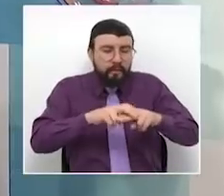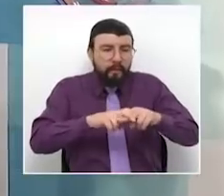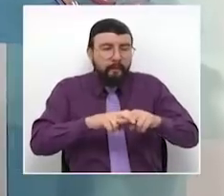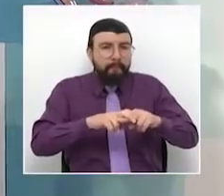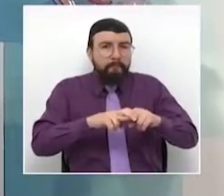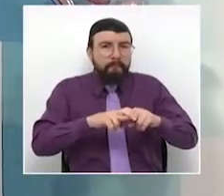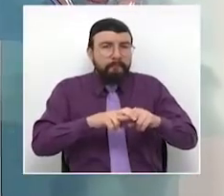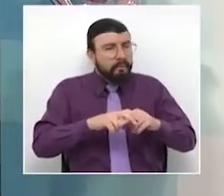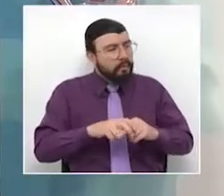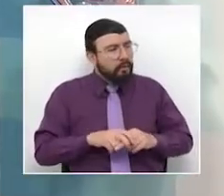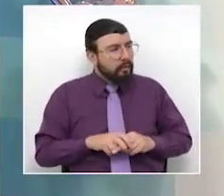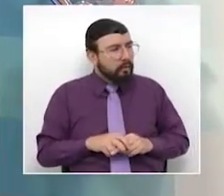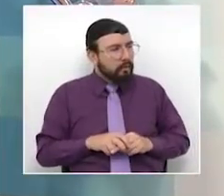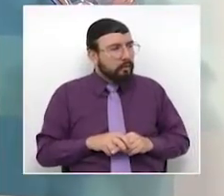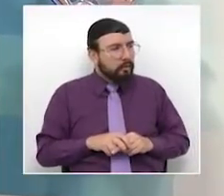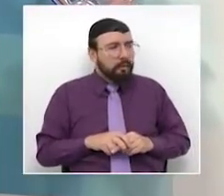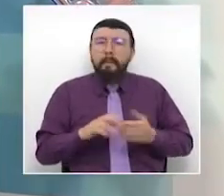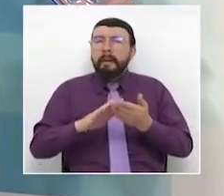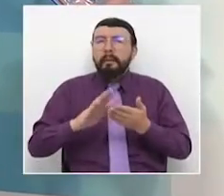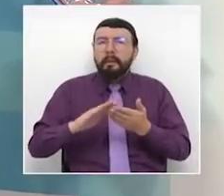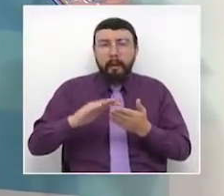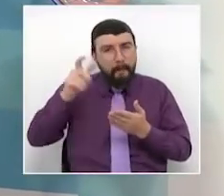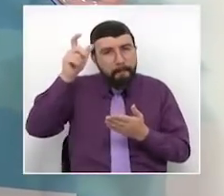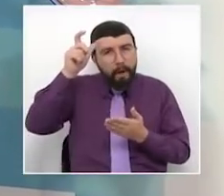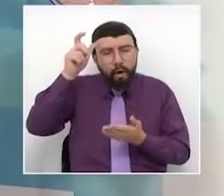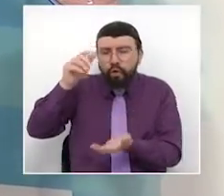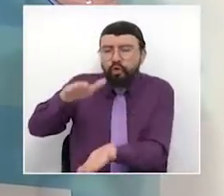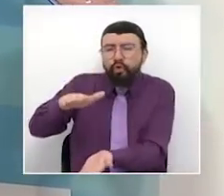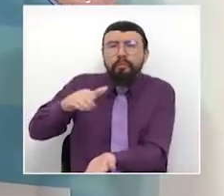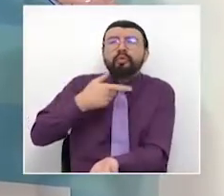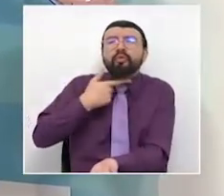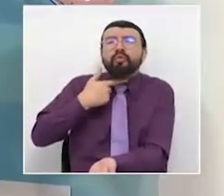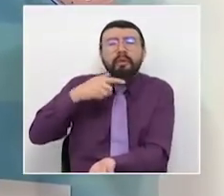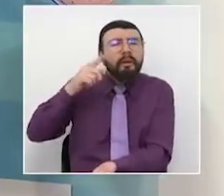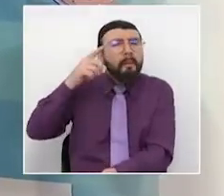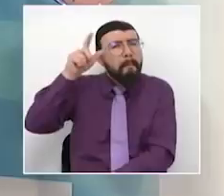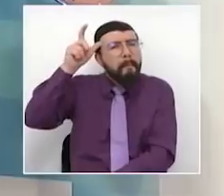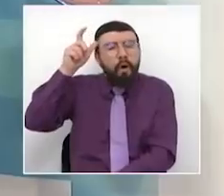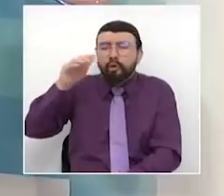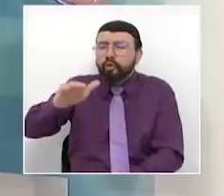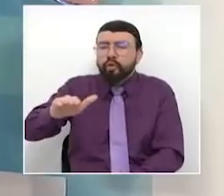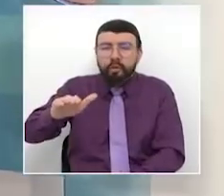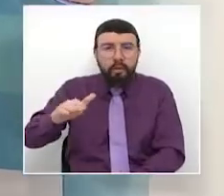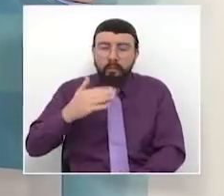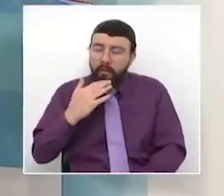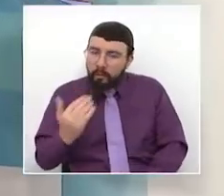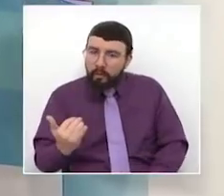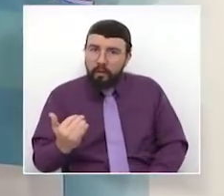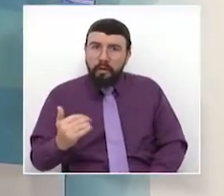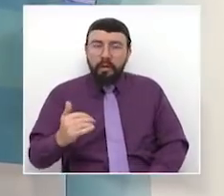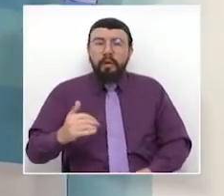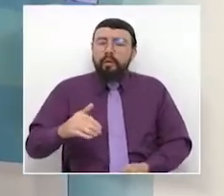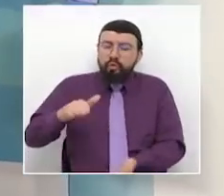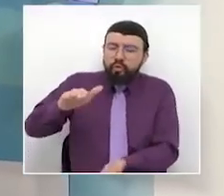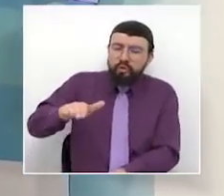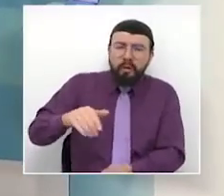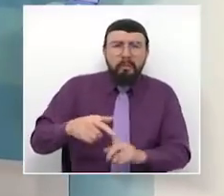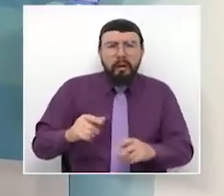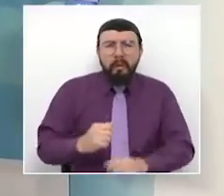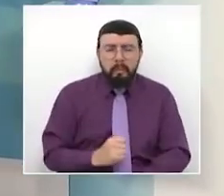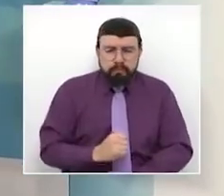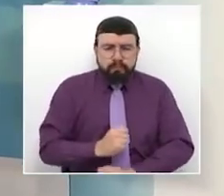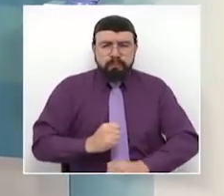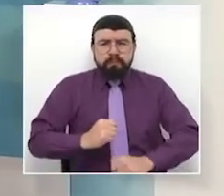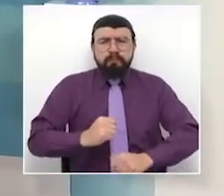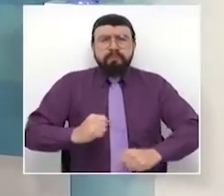mucho y ellos empezaron a deteriorarse en las articulaciones. ¿Aplican los animales esto? Claro, en todo, claro, desde luego.